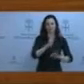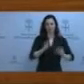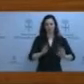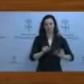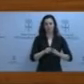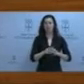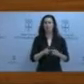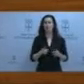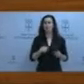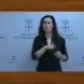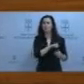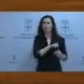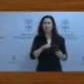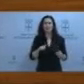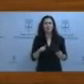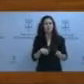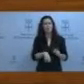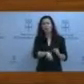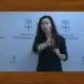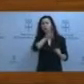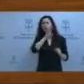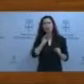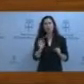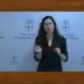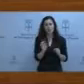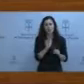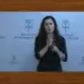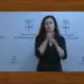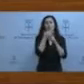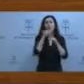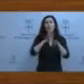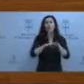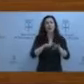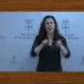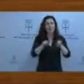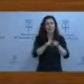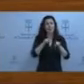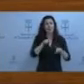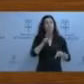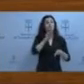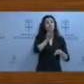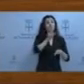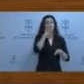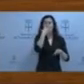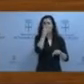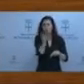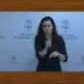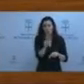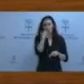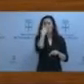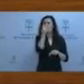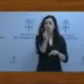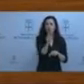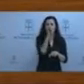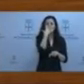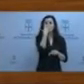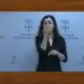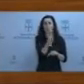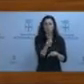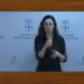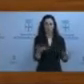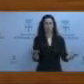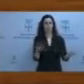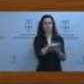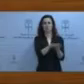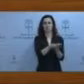No entiendo tampoco qué pasa para que nunca entienda usted nada de lo que yo le planteo, porque le hablo de la política